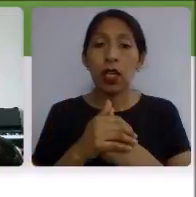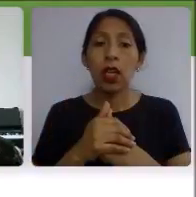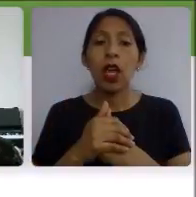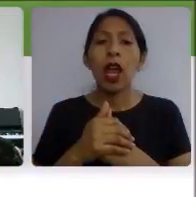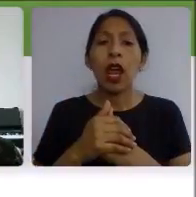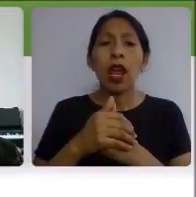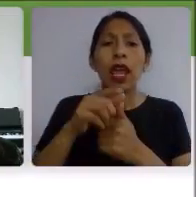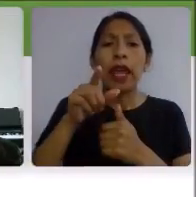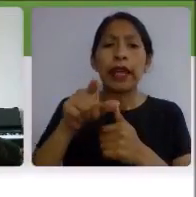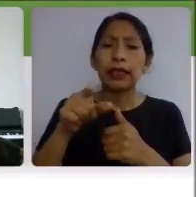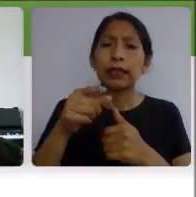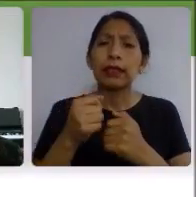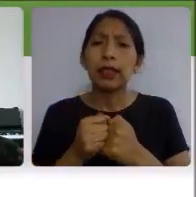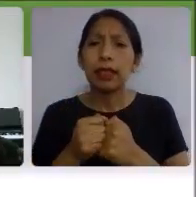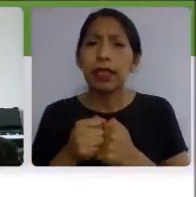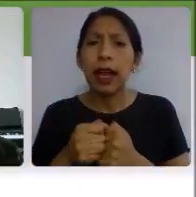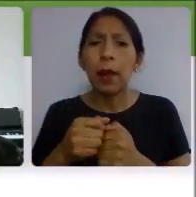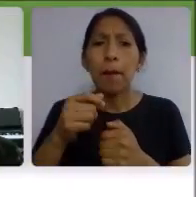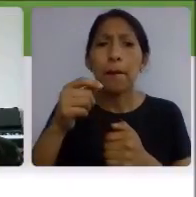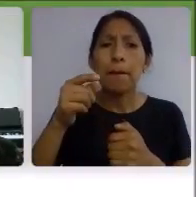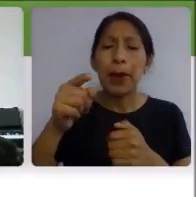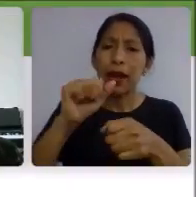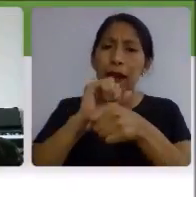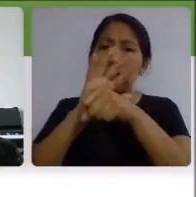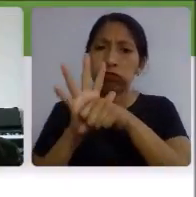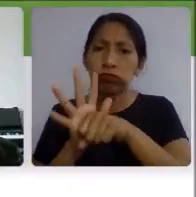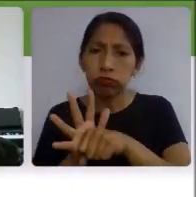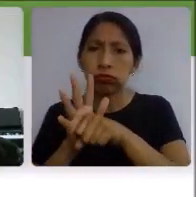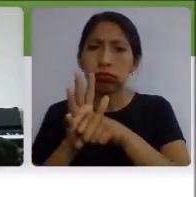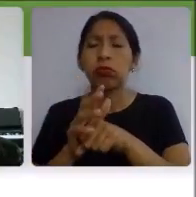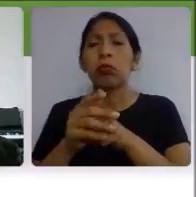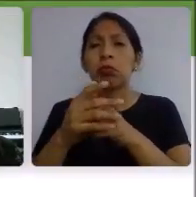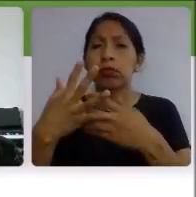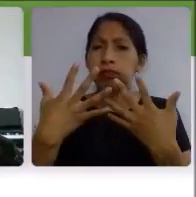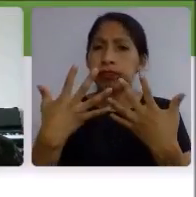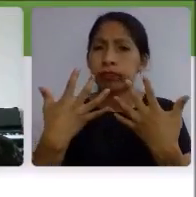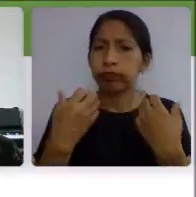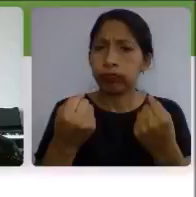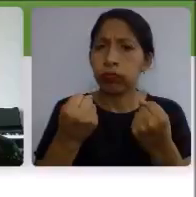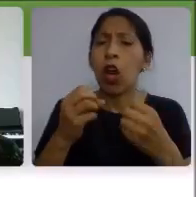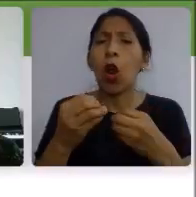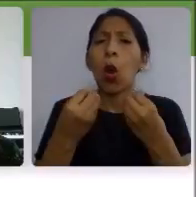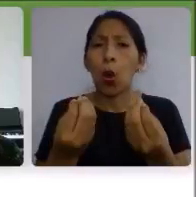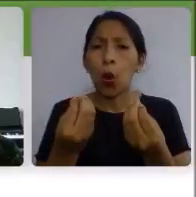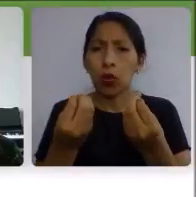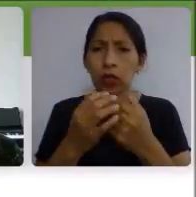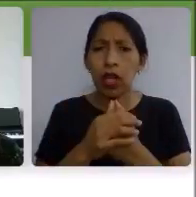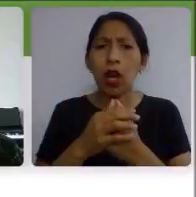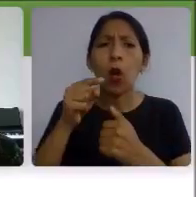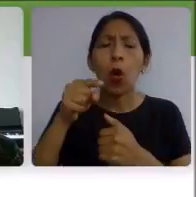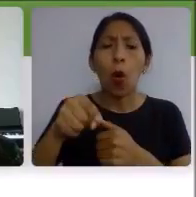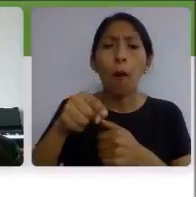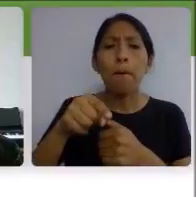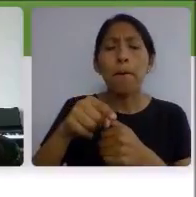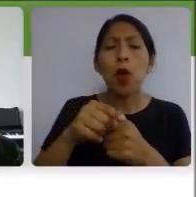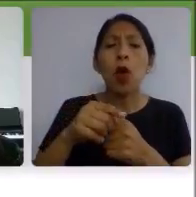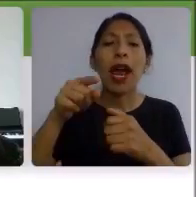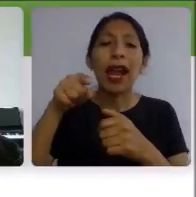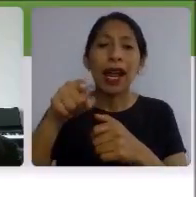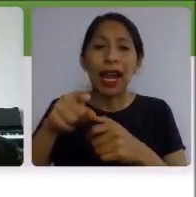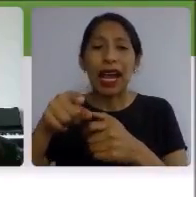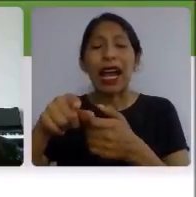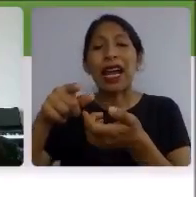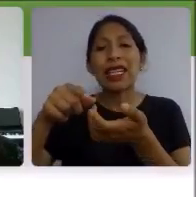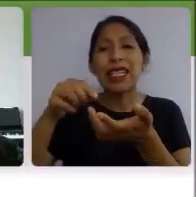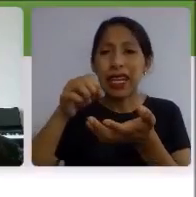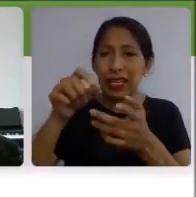comprimidos para tratar el COVID, el COVID-19. Aquí el laboratorio estadounidense Merck es el que destaca con